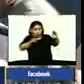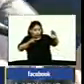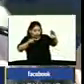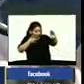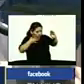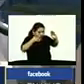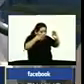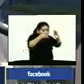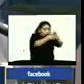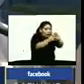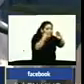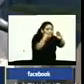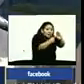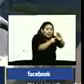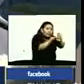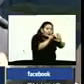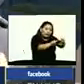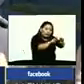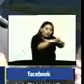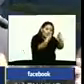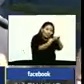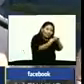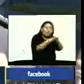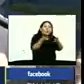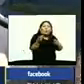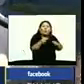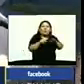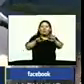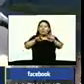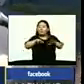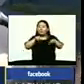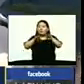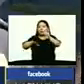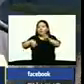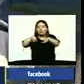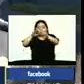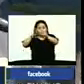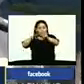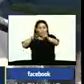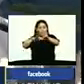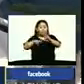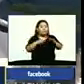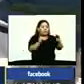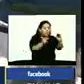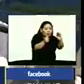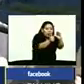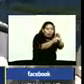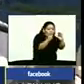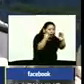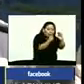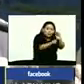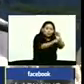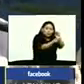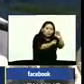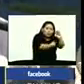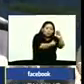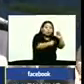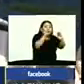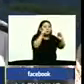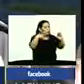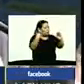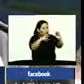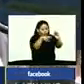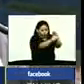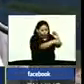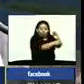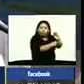interior de la vivienda a siete terroristas de la pandilla 18, juntamente con la víctima, motivo por el cual se procedió a la aprehensión en